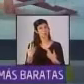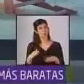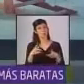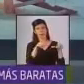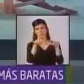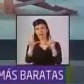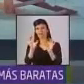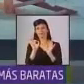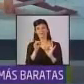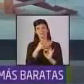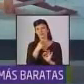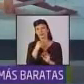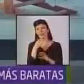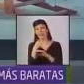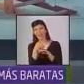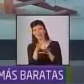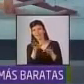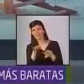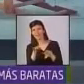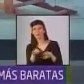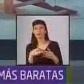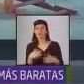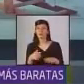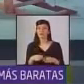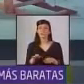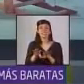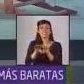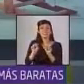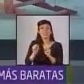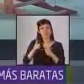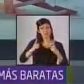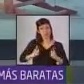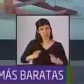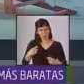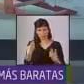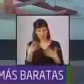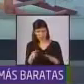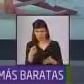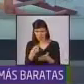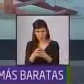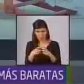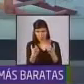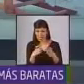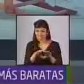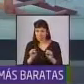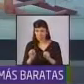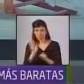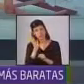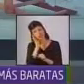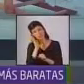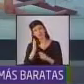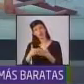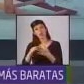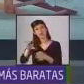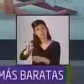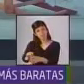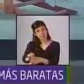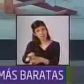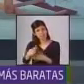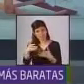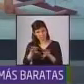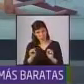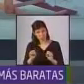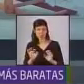Qué buena imagen. Nos gustaría estar ahí, ¿o no? Es de aquellos que ya tienen listas sus vacaciones, pasajes comprados, alojamiento reservado. Los felicito,